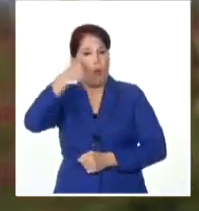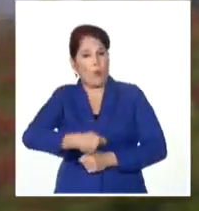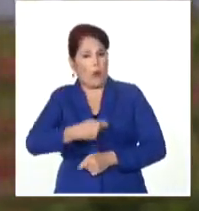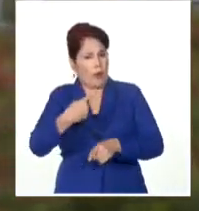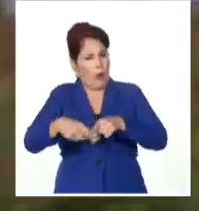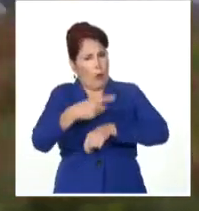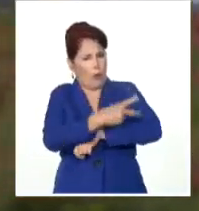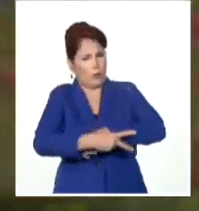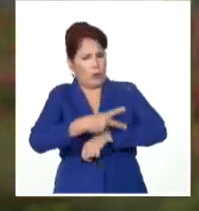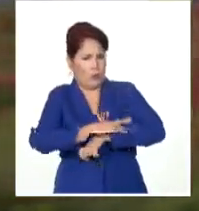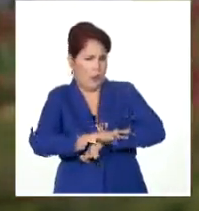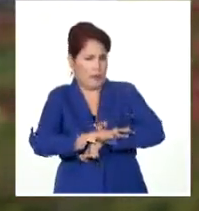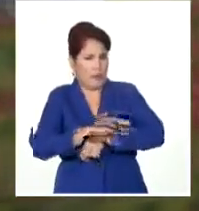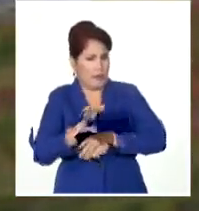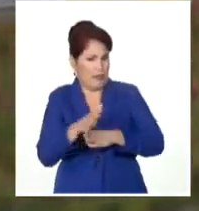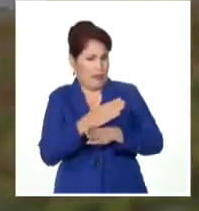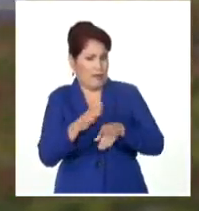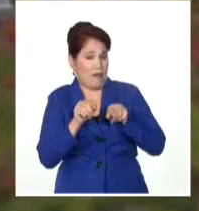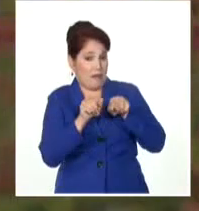de Báltico,